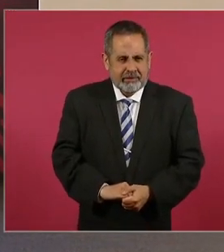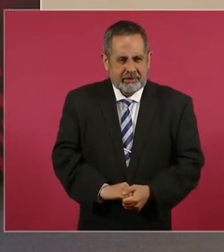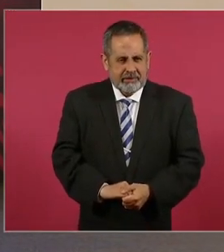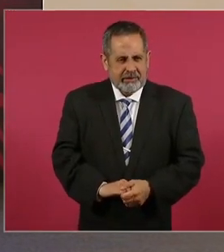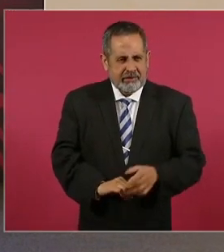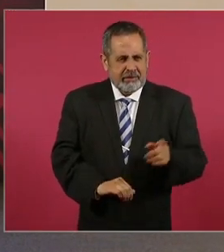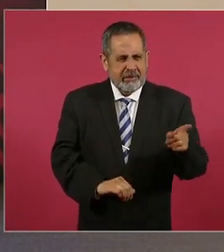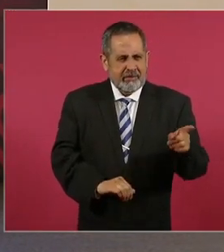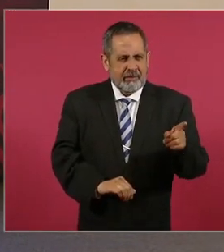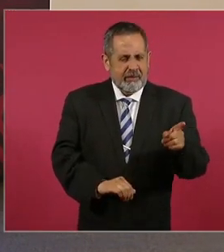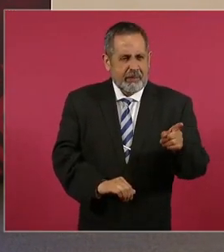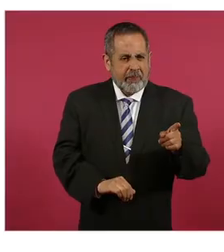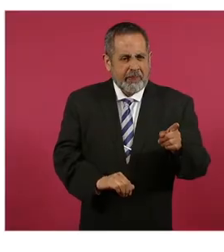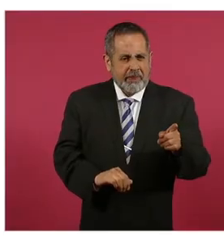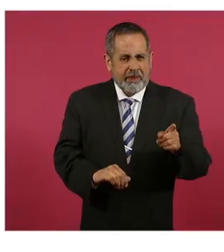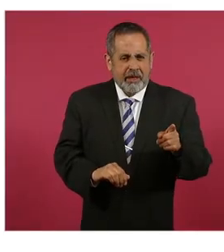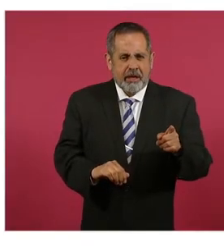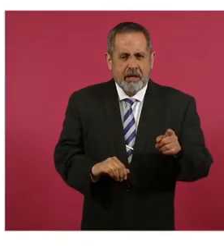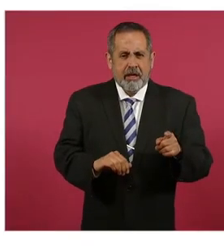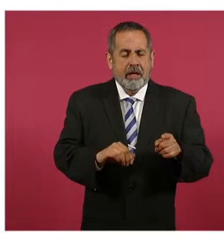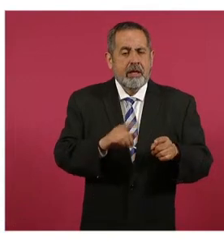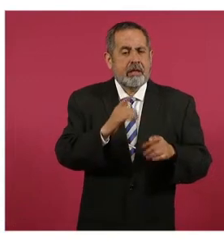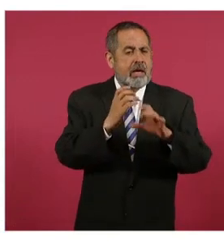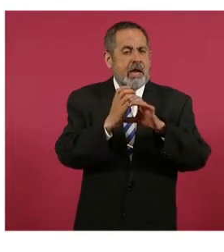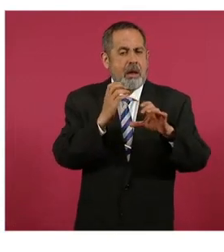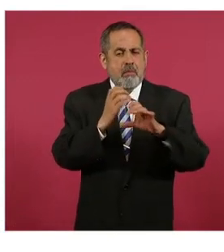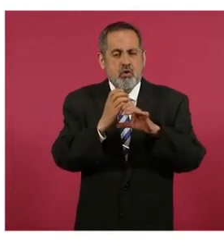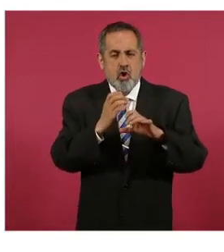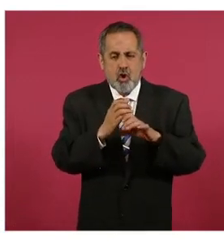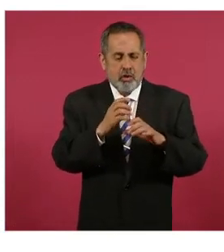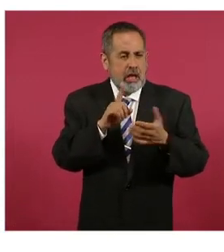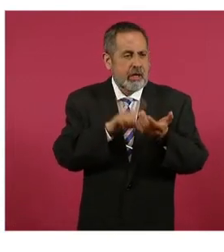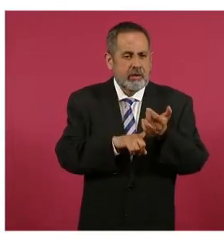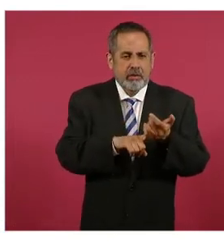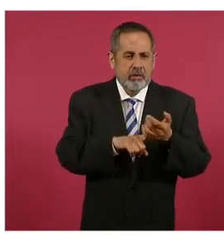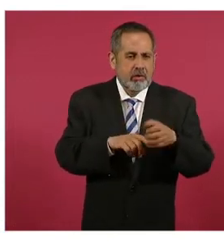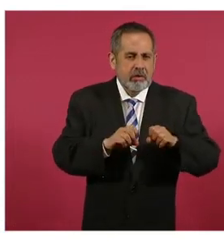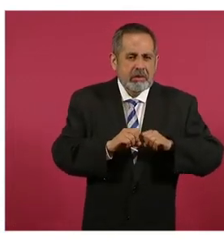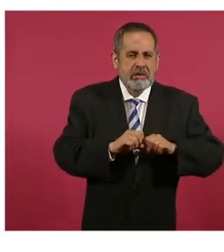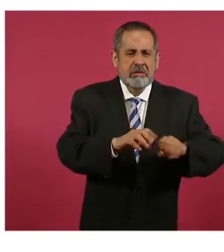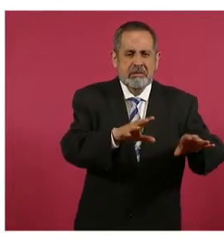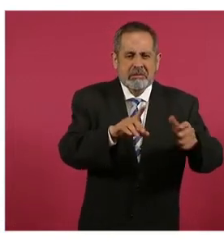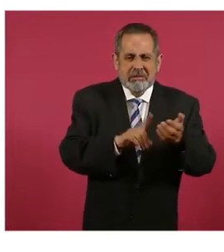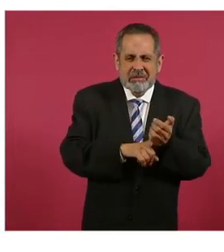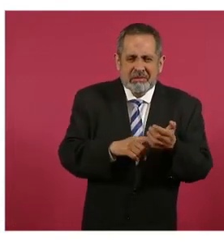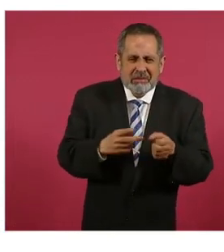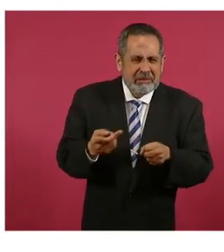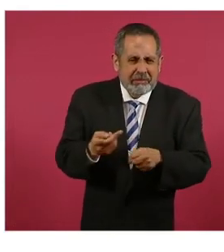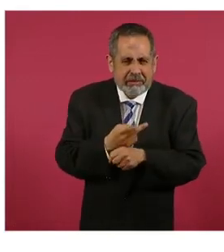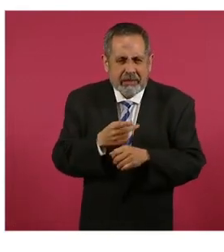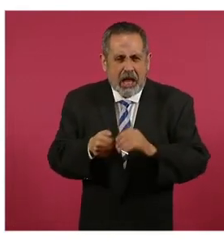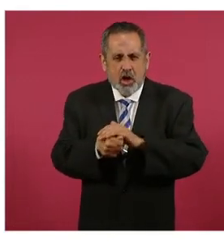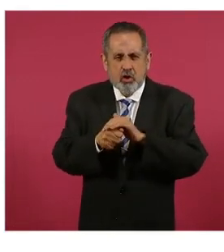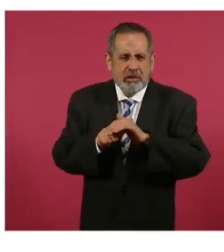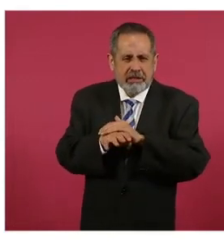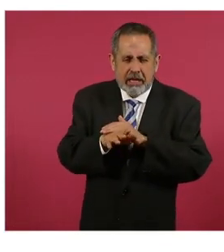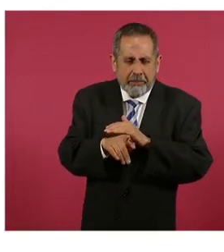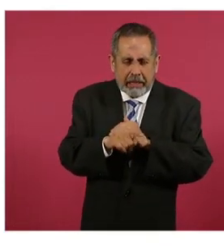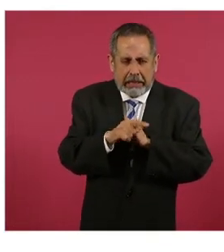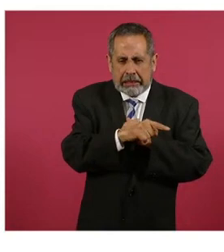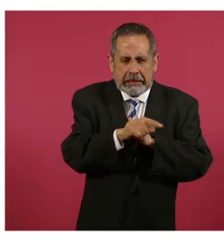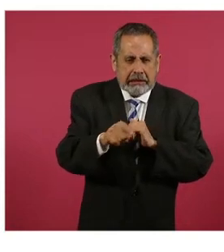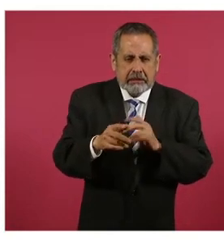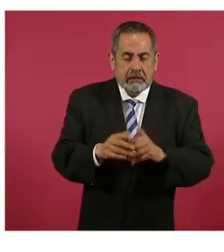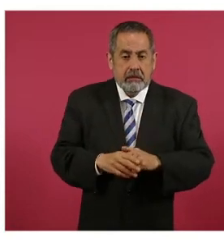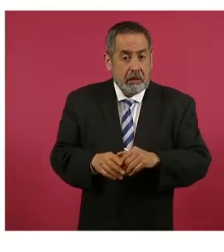eslabón de Ayotzinapa, quinto camión y Chicago. Llegó un acuerdo con el gobierno de Estados Unidos, presidente.